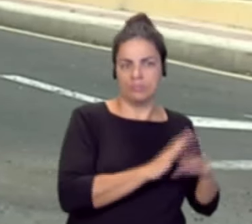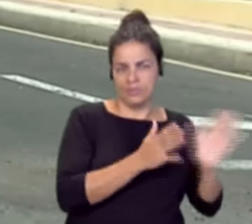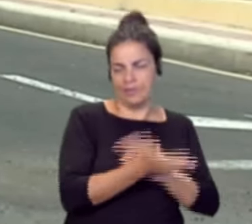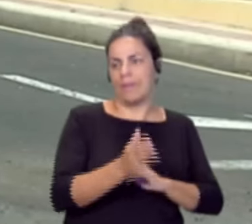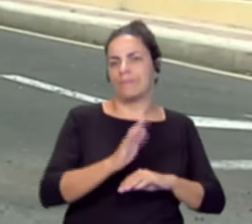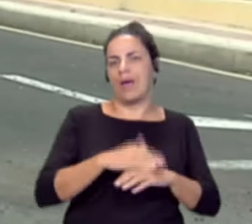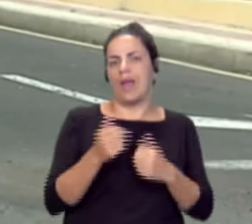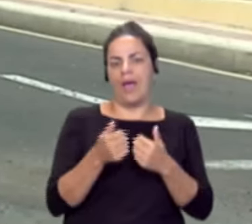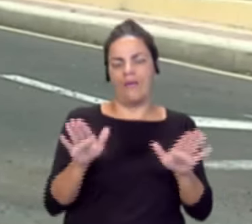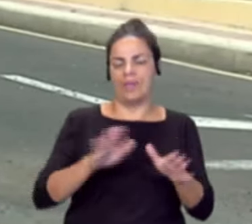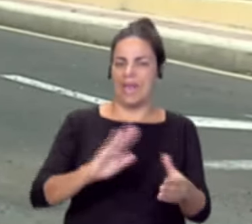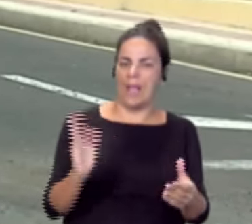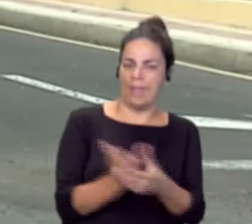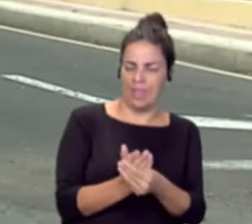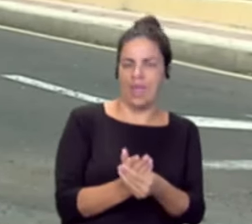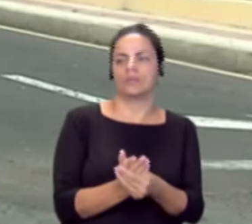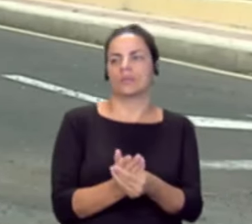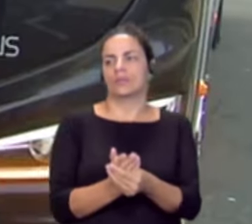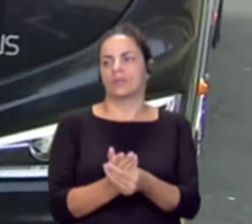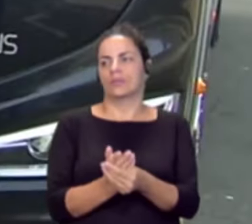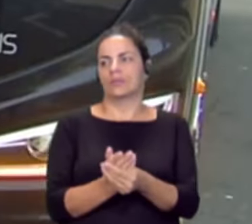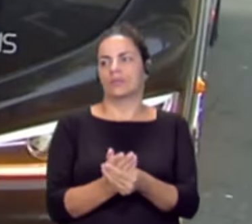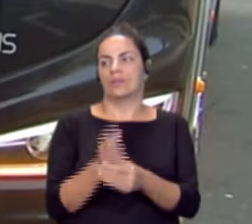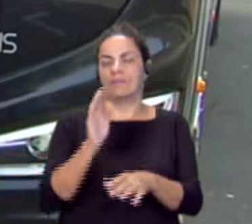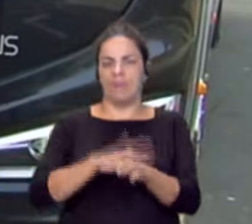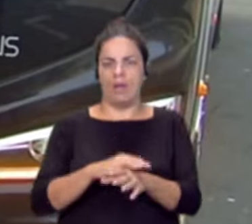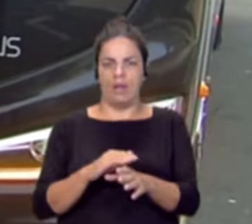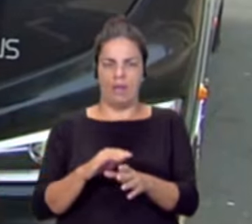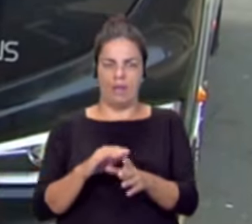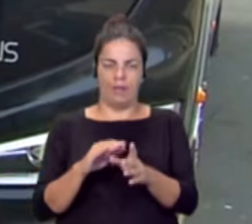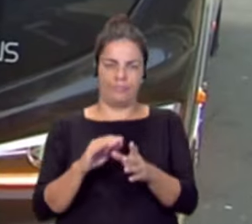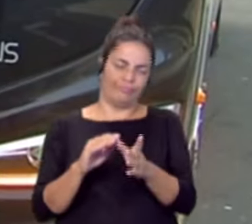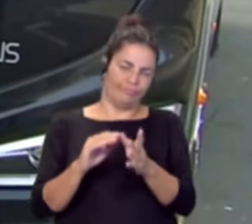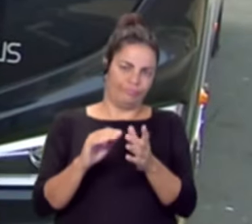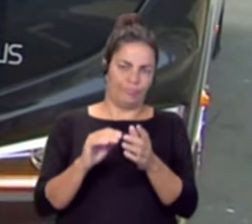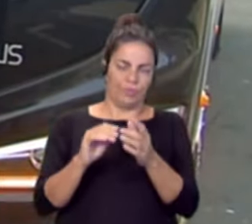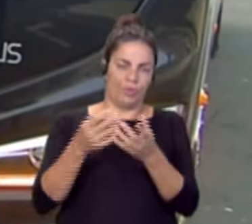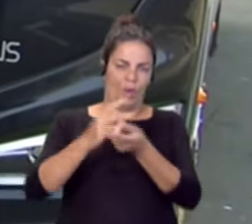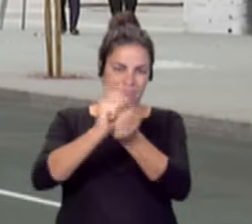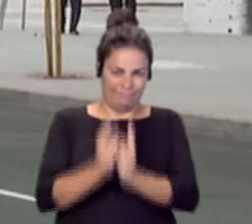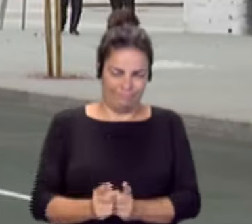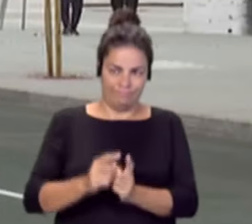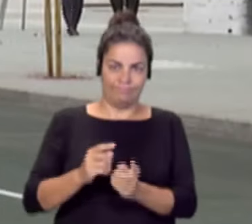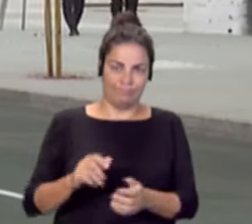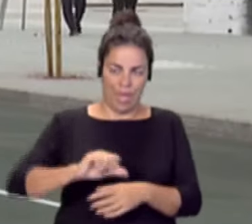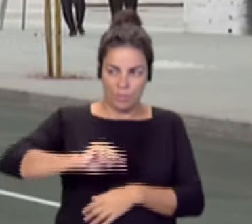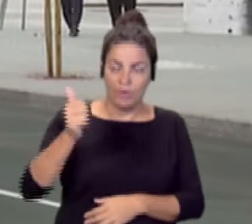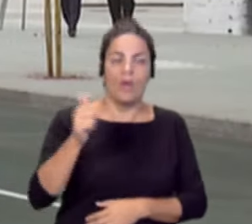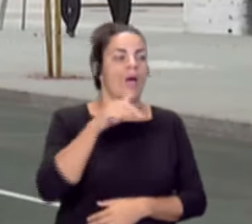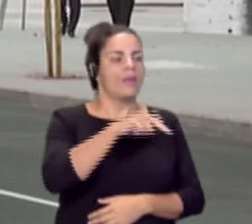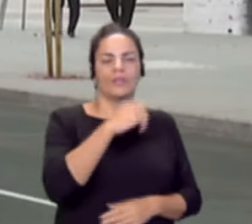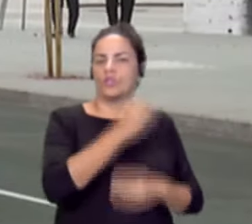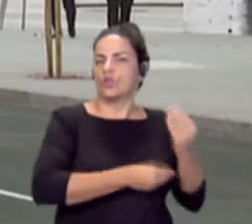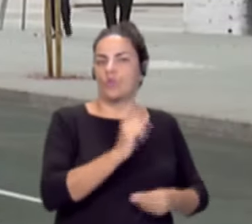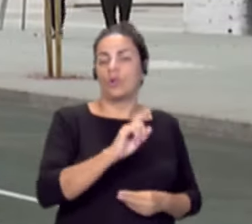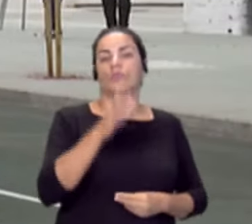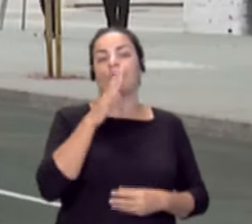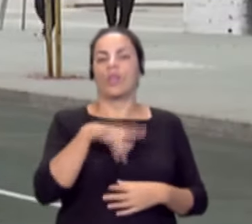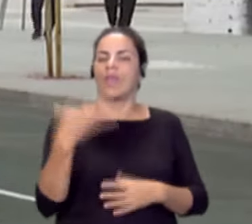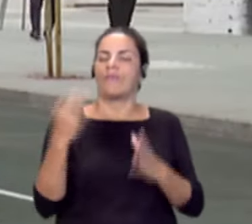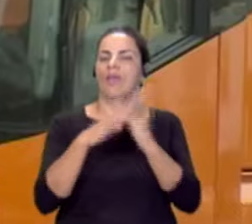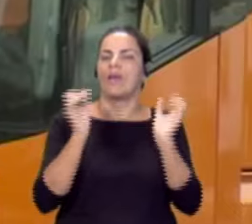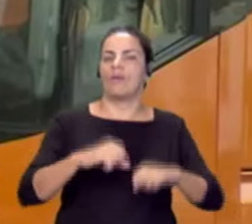expediente para poder definitivamente aprobar esos coeficientes correctores, que es un acuerdo entre las patronales y los sindicatos. Y esto es un